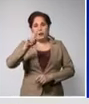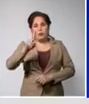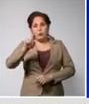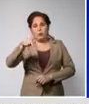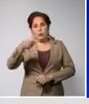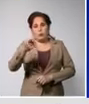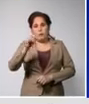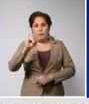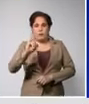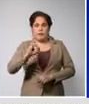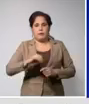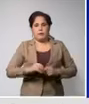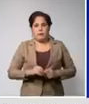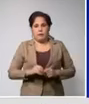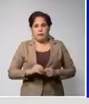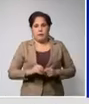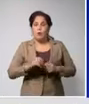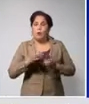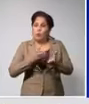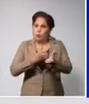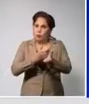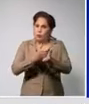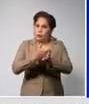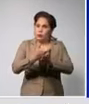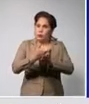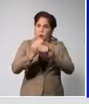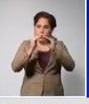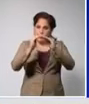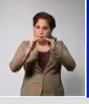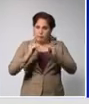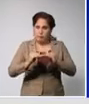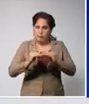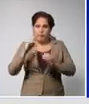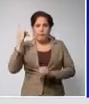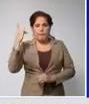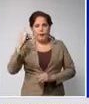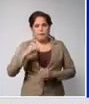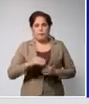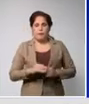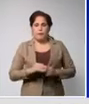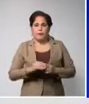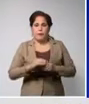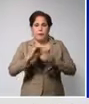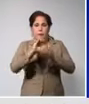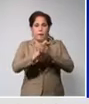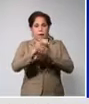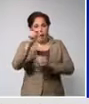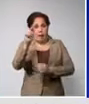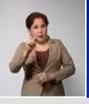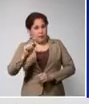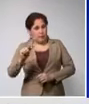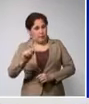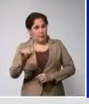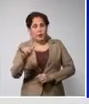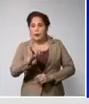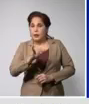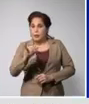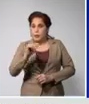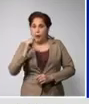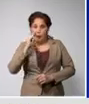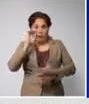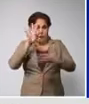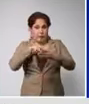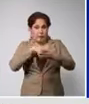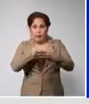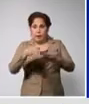271,6, y le sigue el municipio La Palma. Mayabeque, según el gráfico que se ve